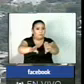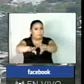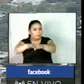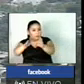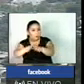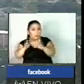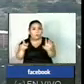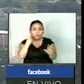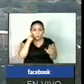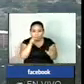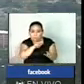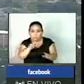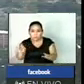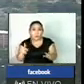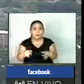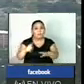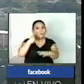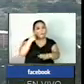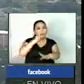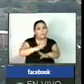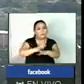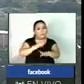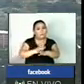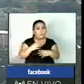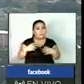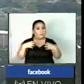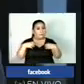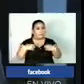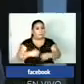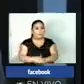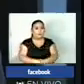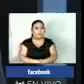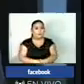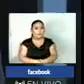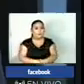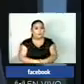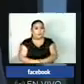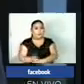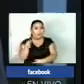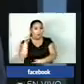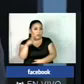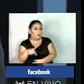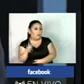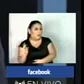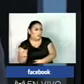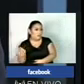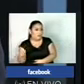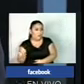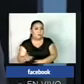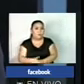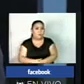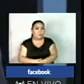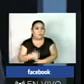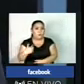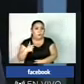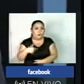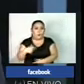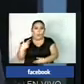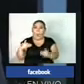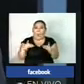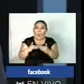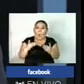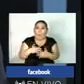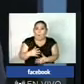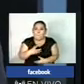sobre todo tomando las medidas de bioseguridad Lo que estamos haciendo pues es socándonos el cincho